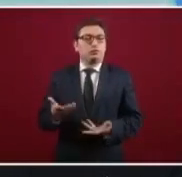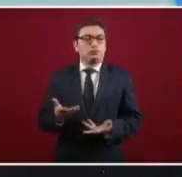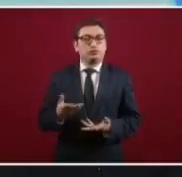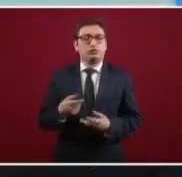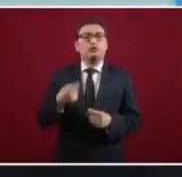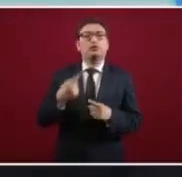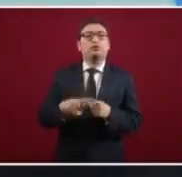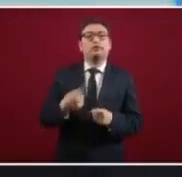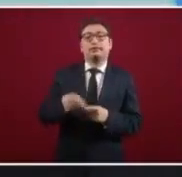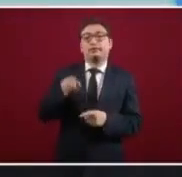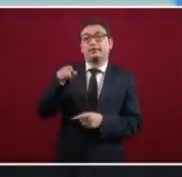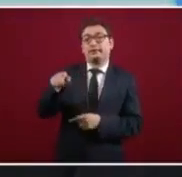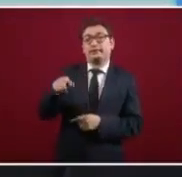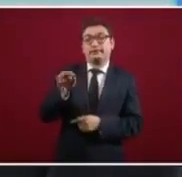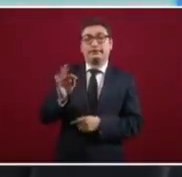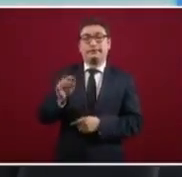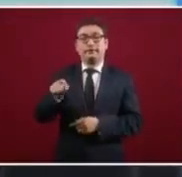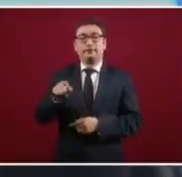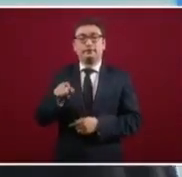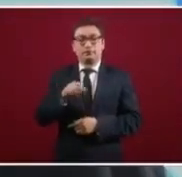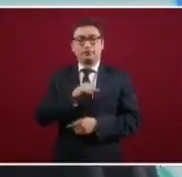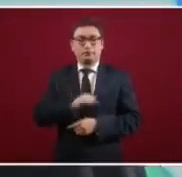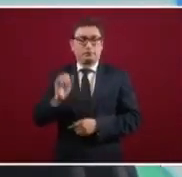al presunto delincuente